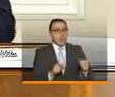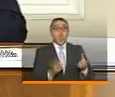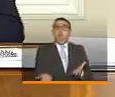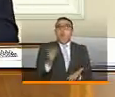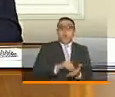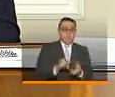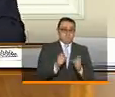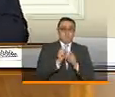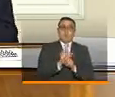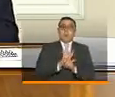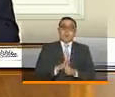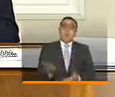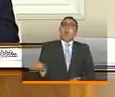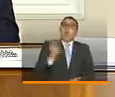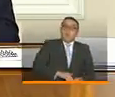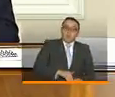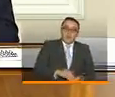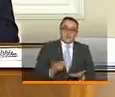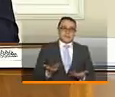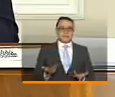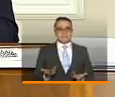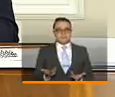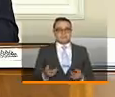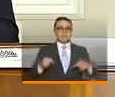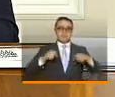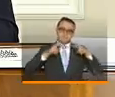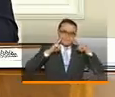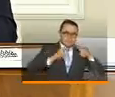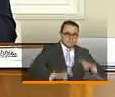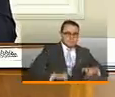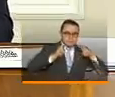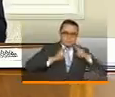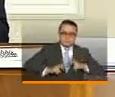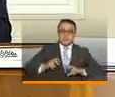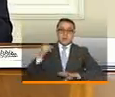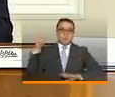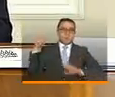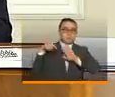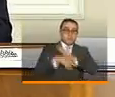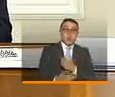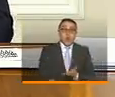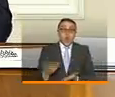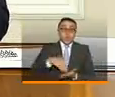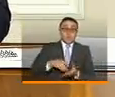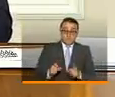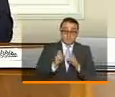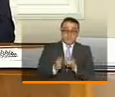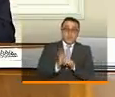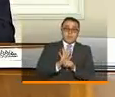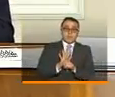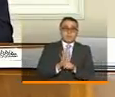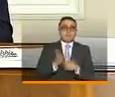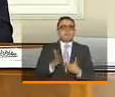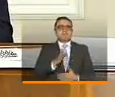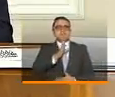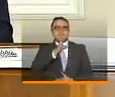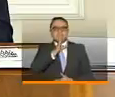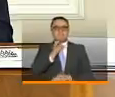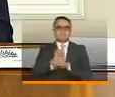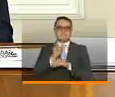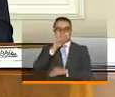COVID. Obviamente lo que necesitamos es hacer un estudio a profundidad sobre reinfección, y este trabajo lo va a estar desarrollando el